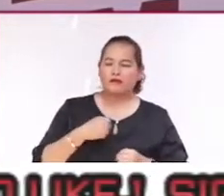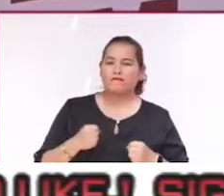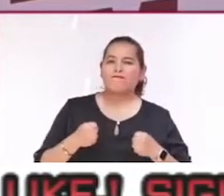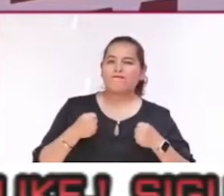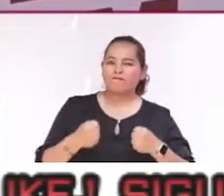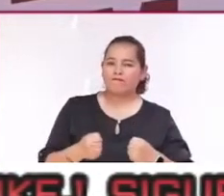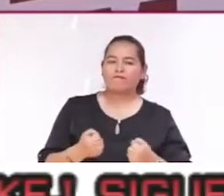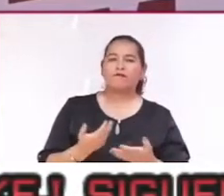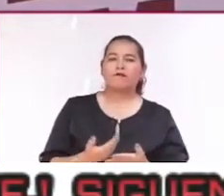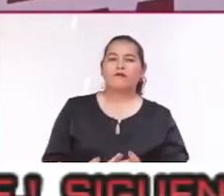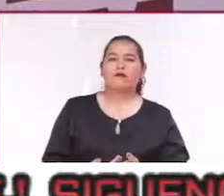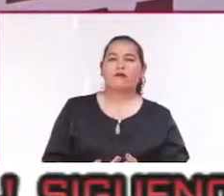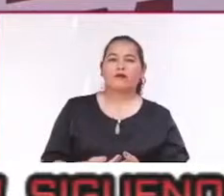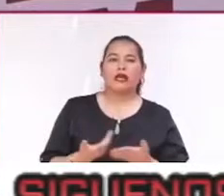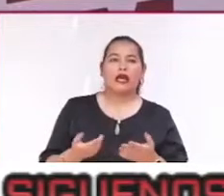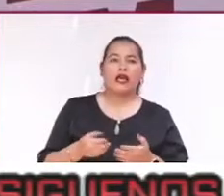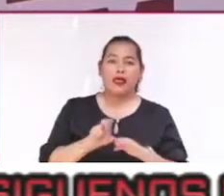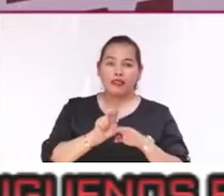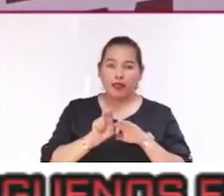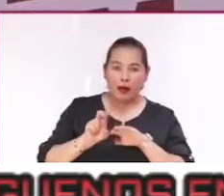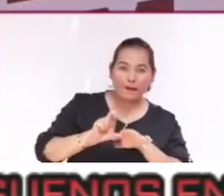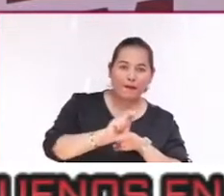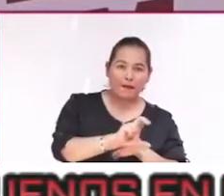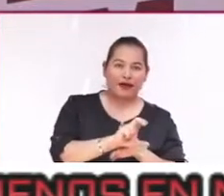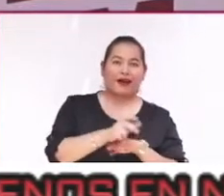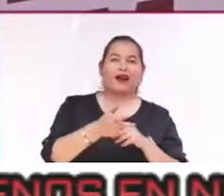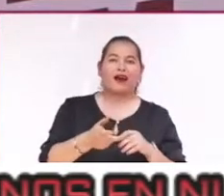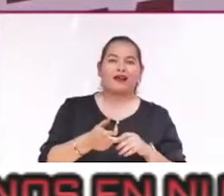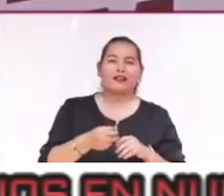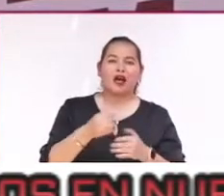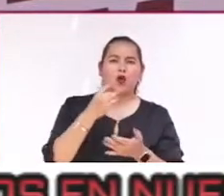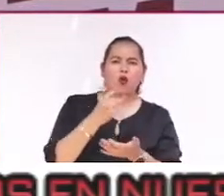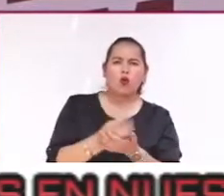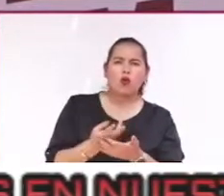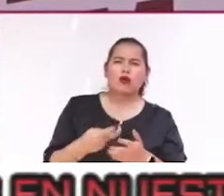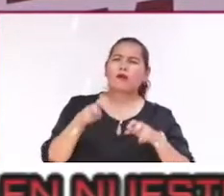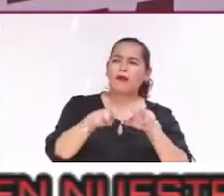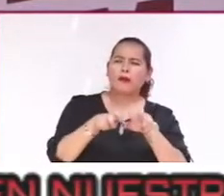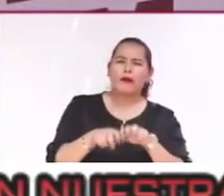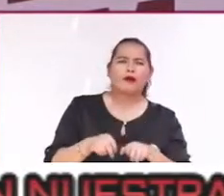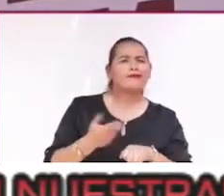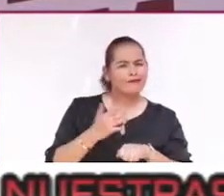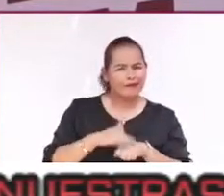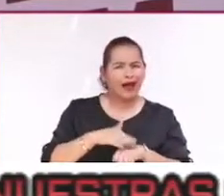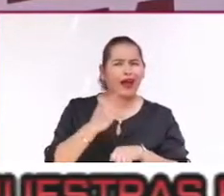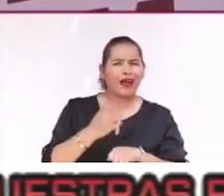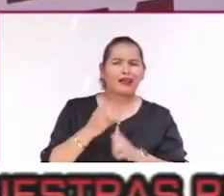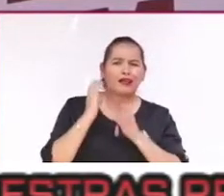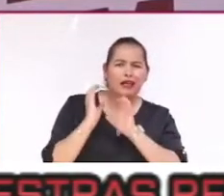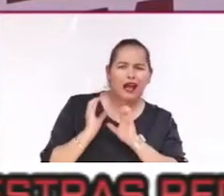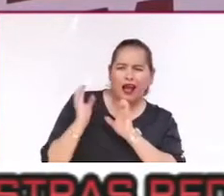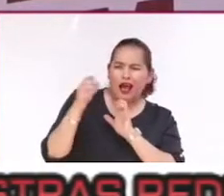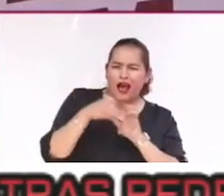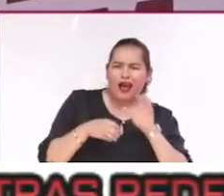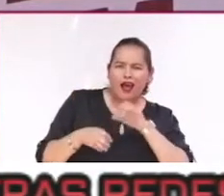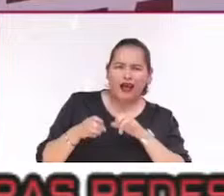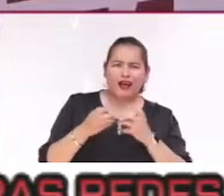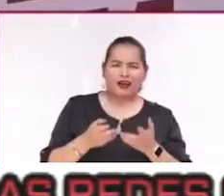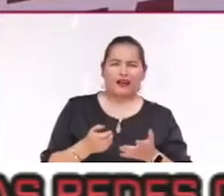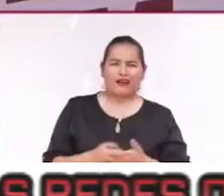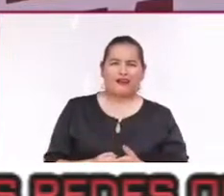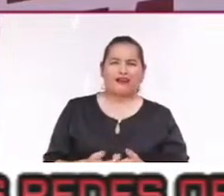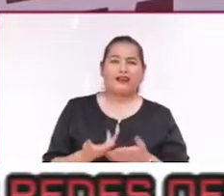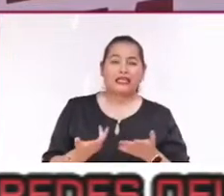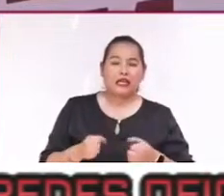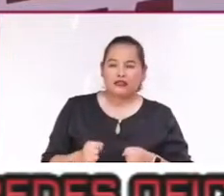que el Tren Maya sea un tren no solo de pasajeros, sino de carga. A garantizar el interoceánico.